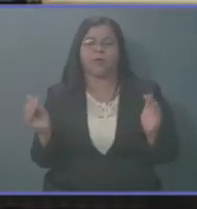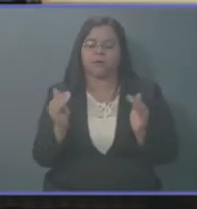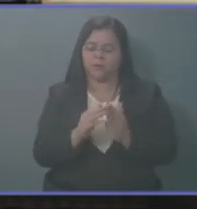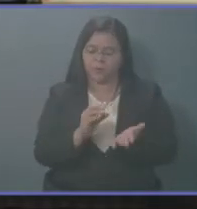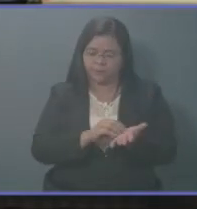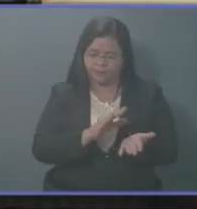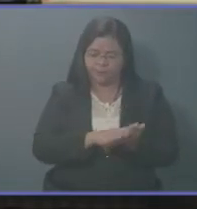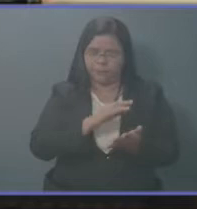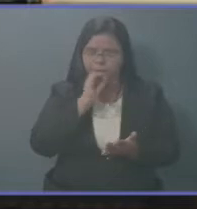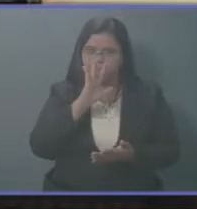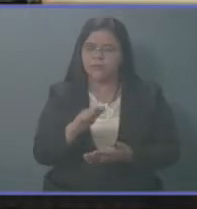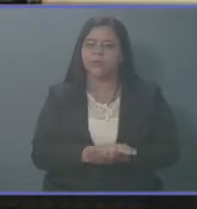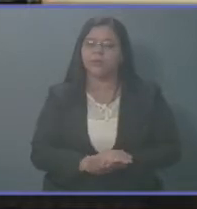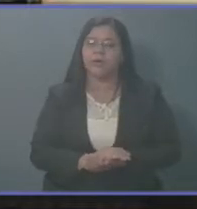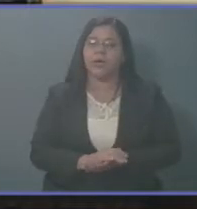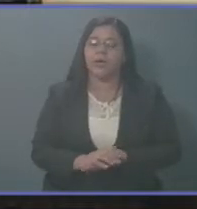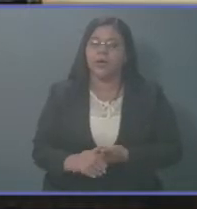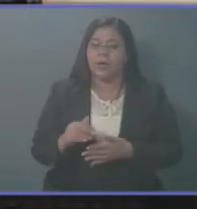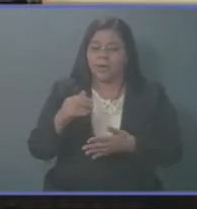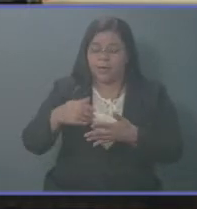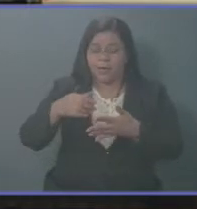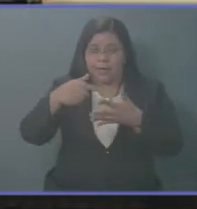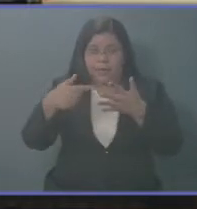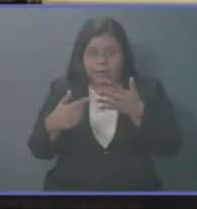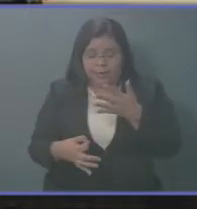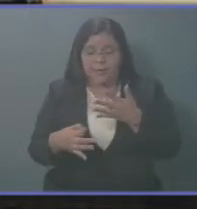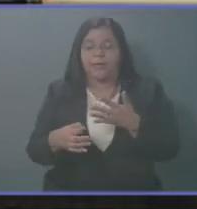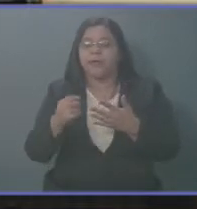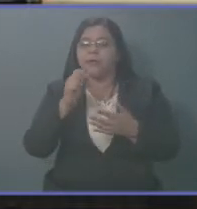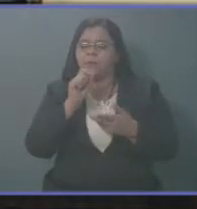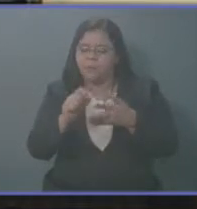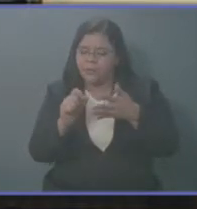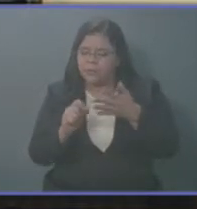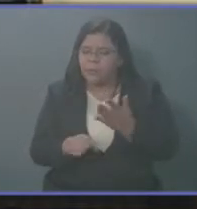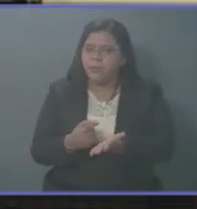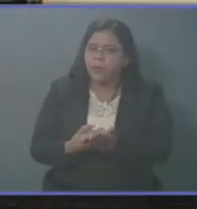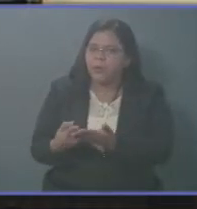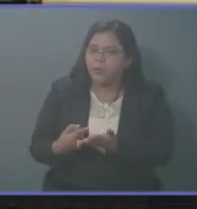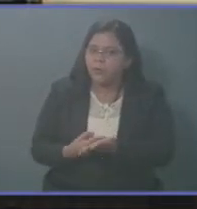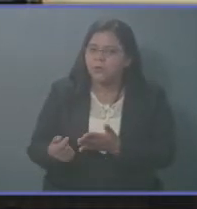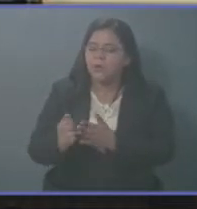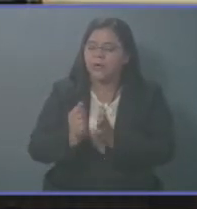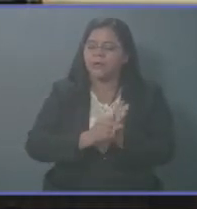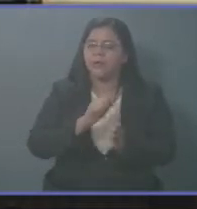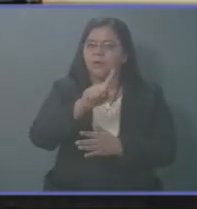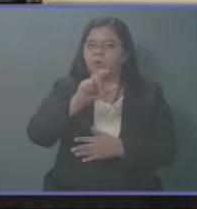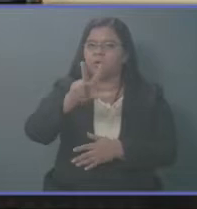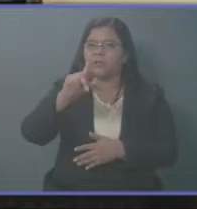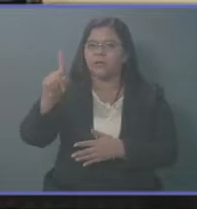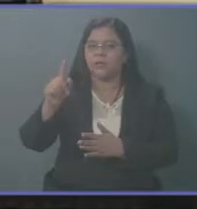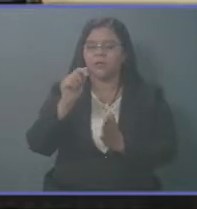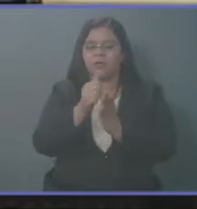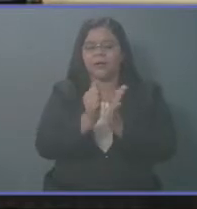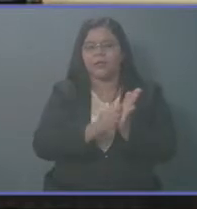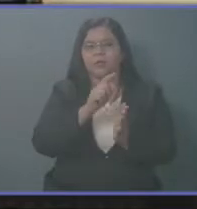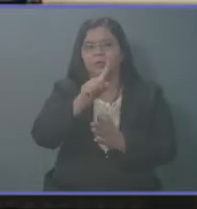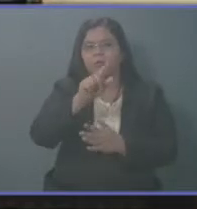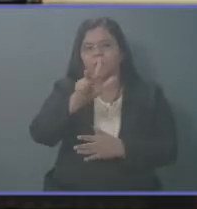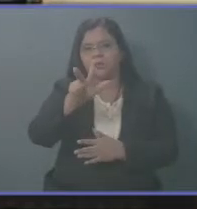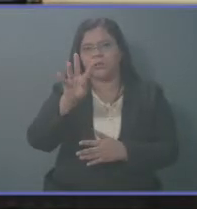siguiente. La fase legislativa está regida por el principio deliberativo, artículos 131, ordinal 5, 134